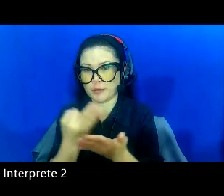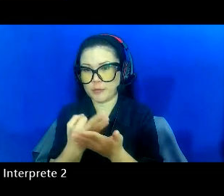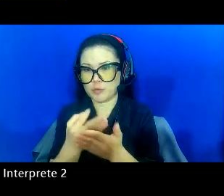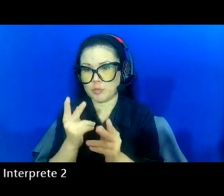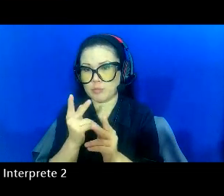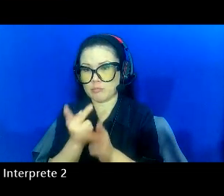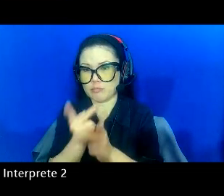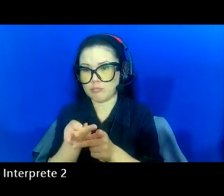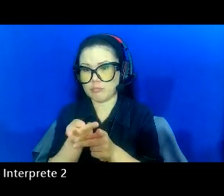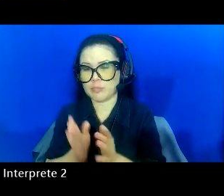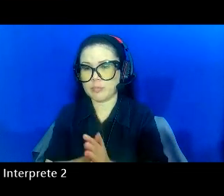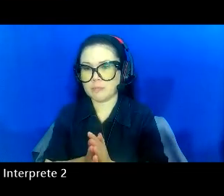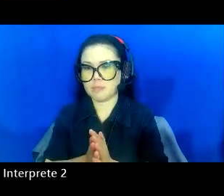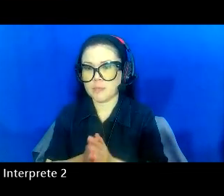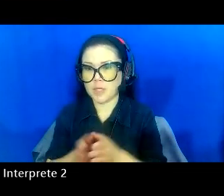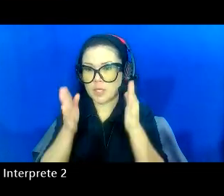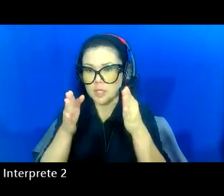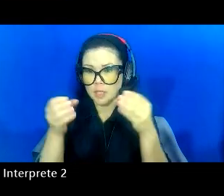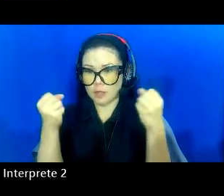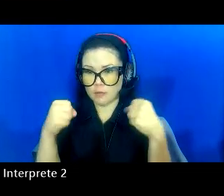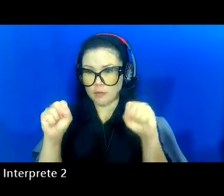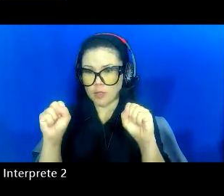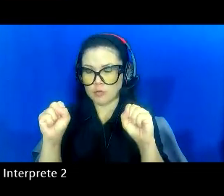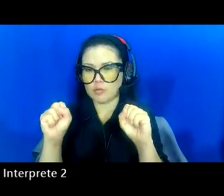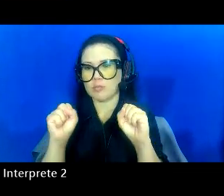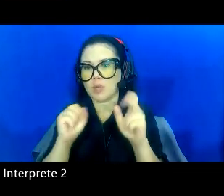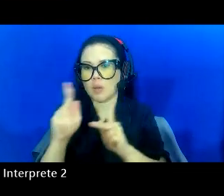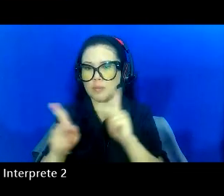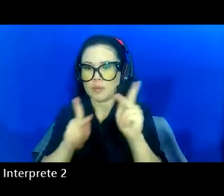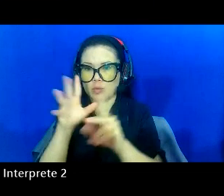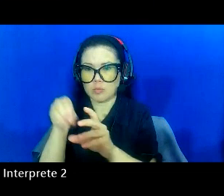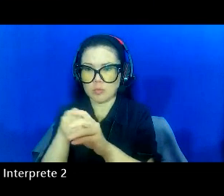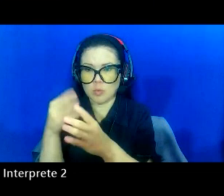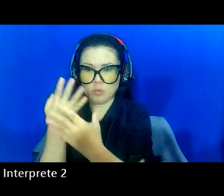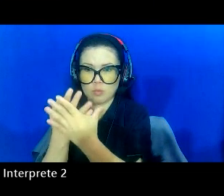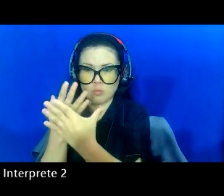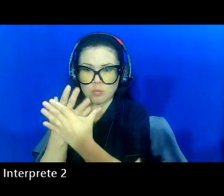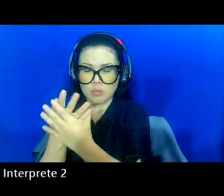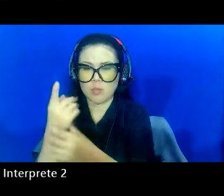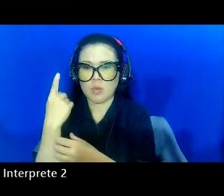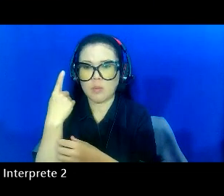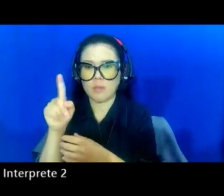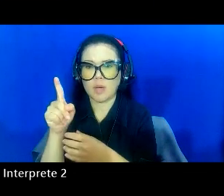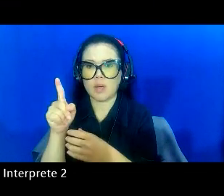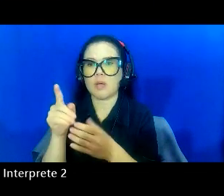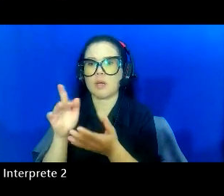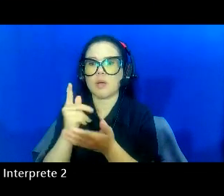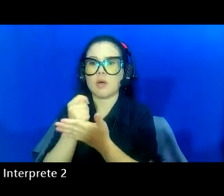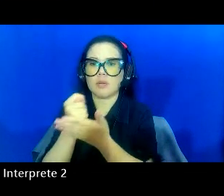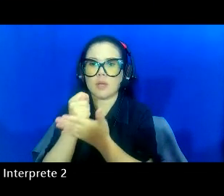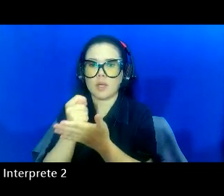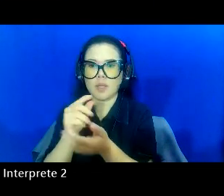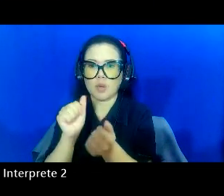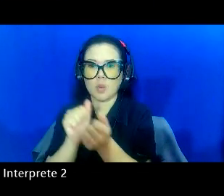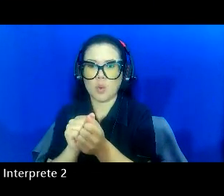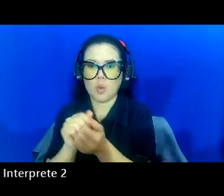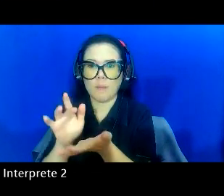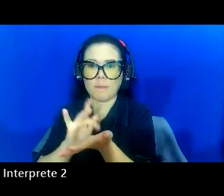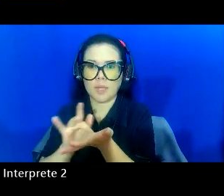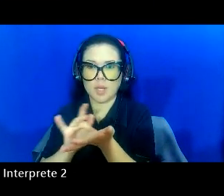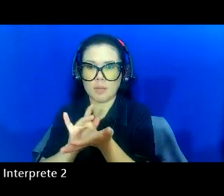se dirijan los esfuerzos a la población confinada para ofrecer el tratamiento asistido con medicación y que